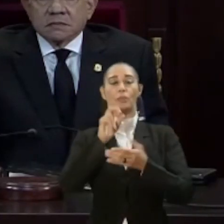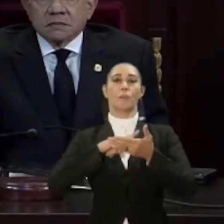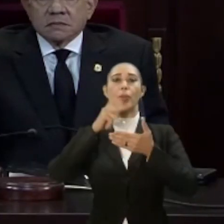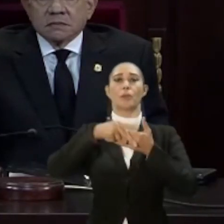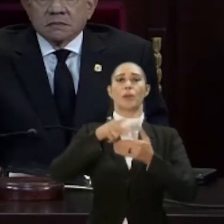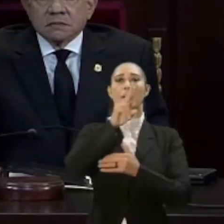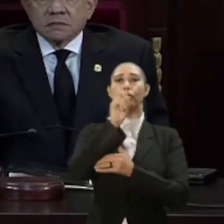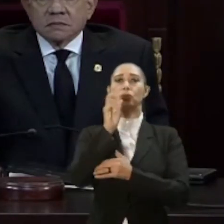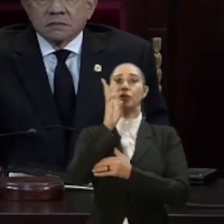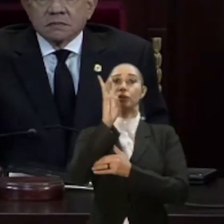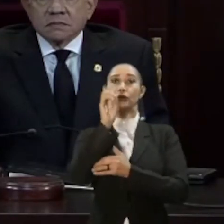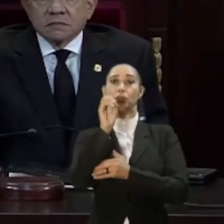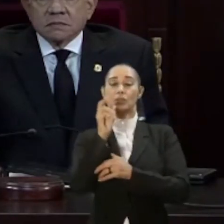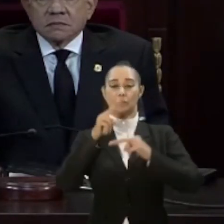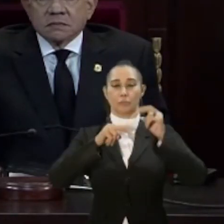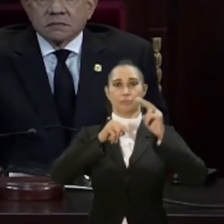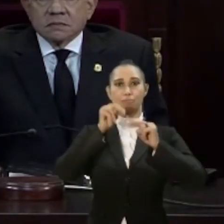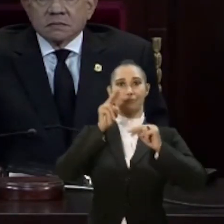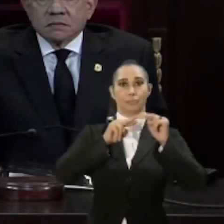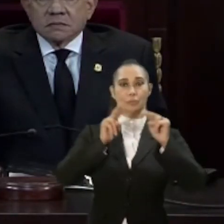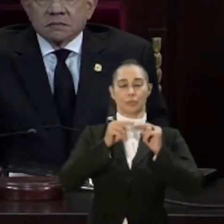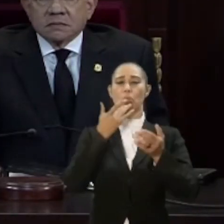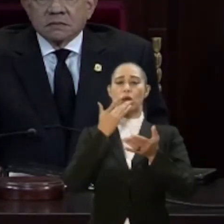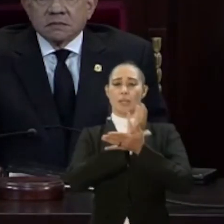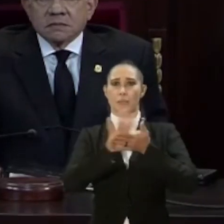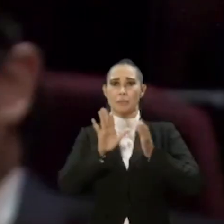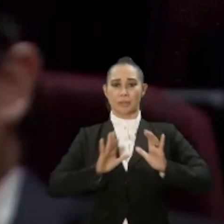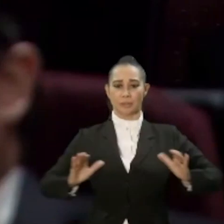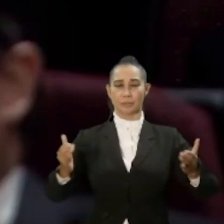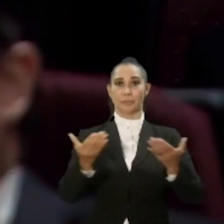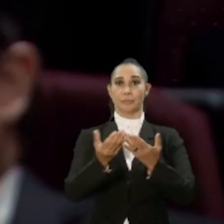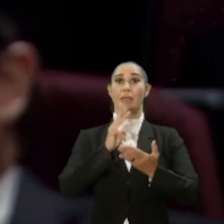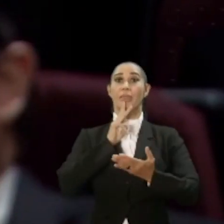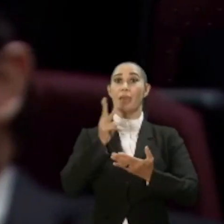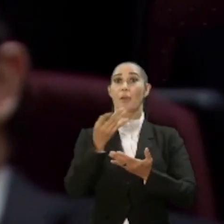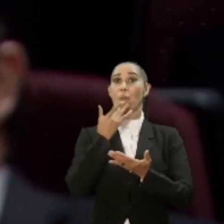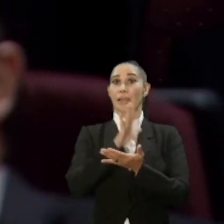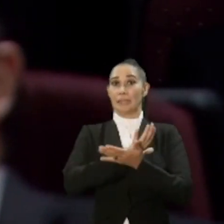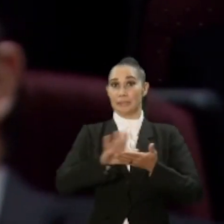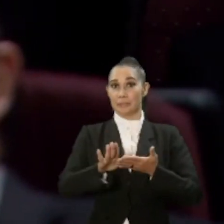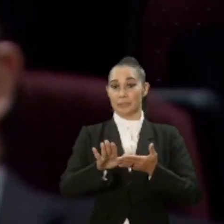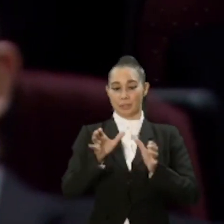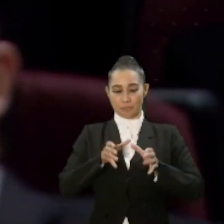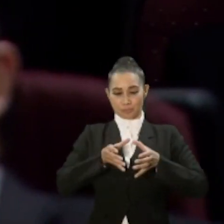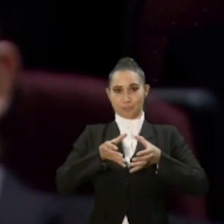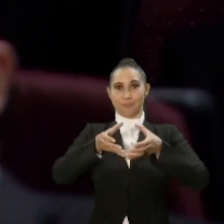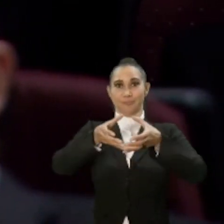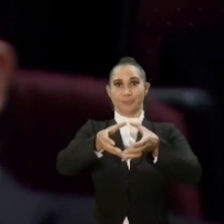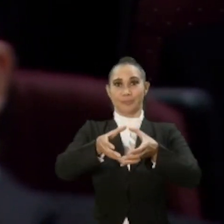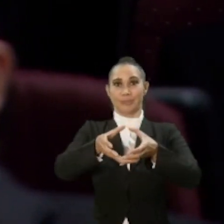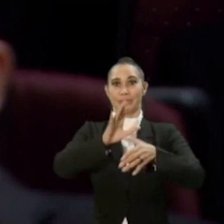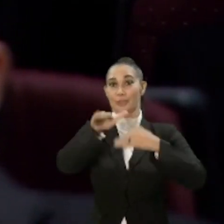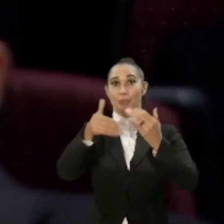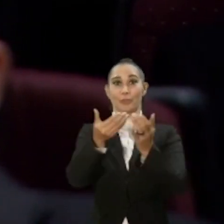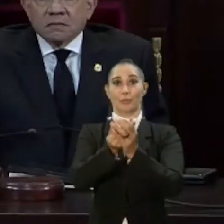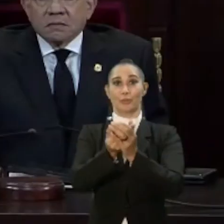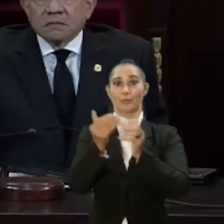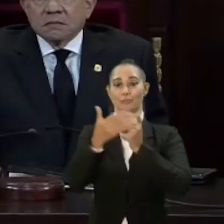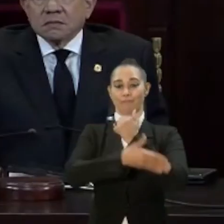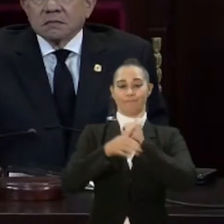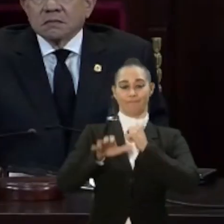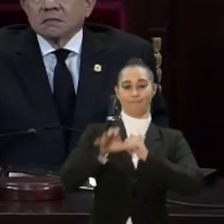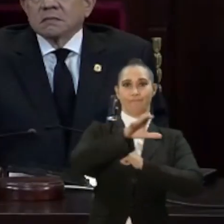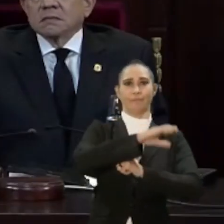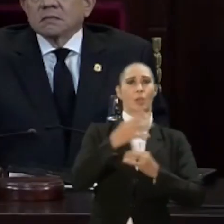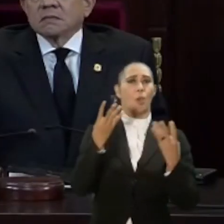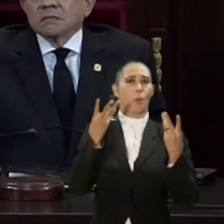construcción, ampliación y rehabilitación de sistemas de abastecimiento de agua potable y alcantarillado en todo el país, por un monto